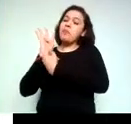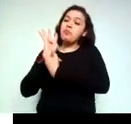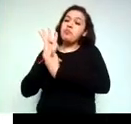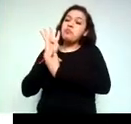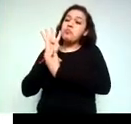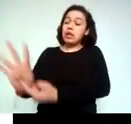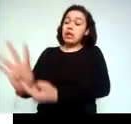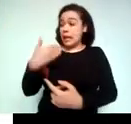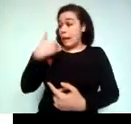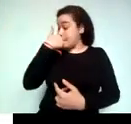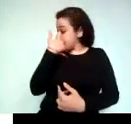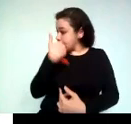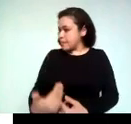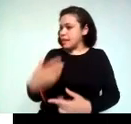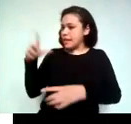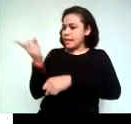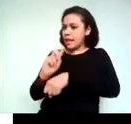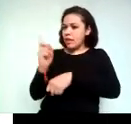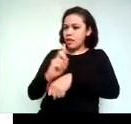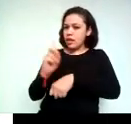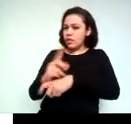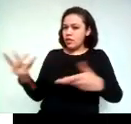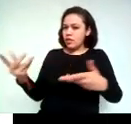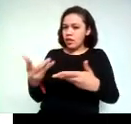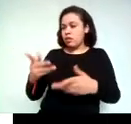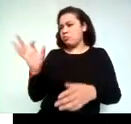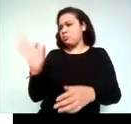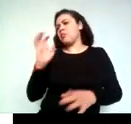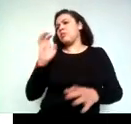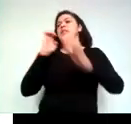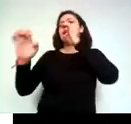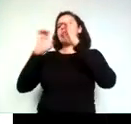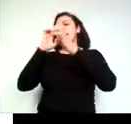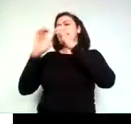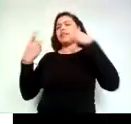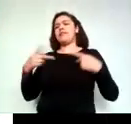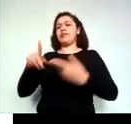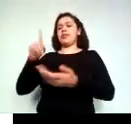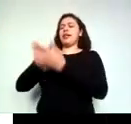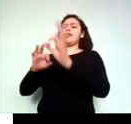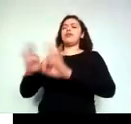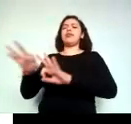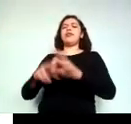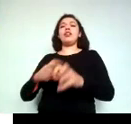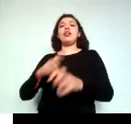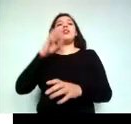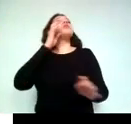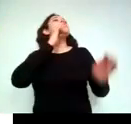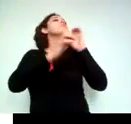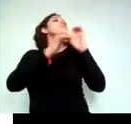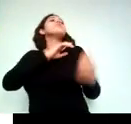la llevamos a cabo en el día a día. Pueden hacer estas entrevistas para preguntar a los colaboradores si cómo